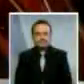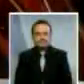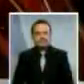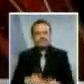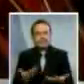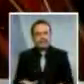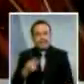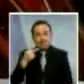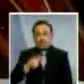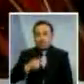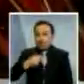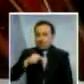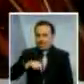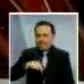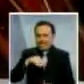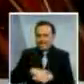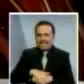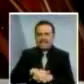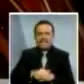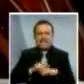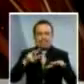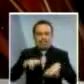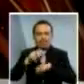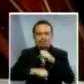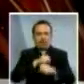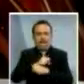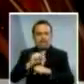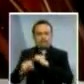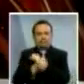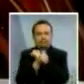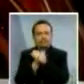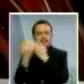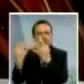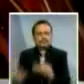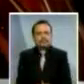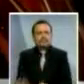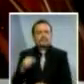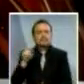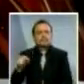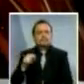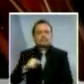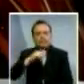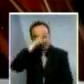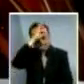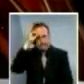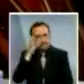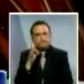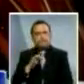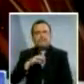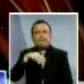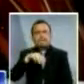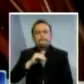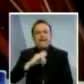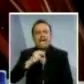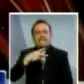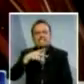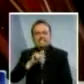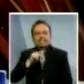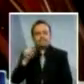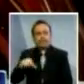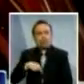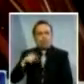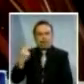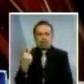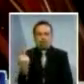Y es la noticia de la tarde. A 18 años de cárcel fue condenado el machi Celestino Córdoba por la muerte del matrimonio Luxinger Macay.